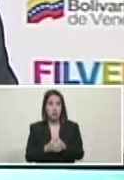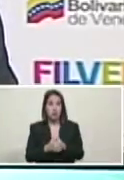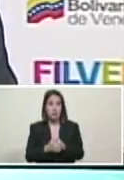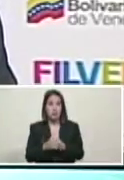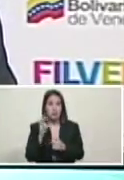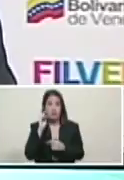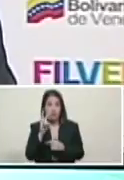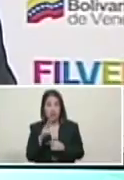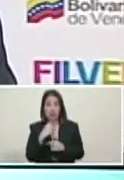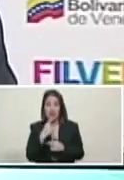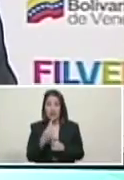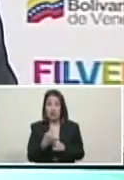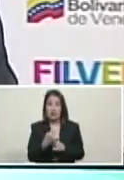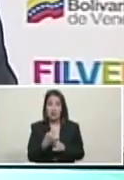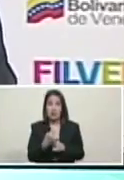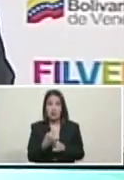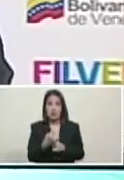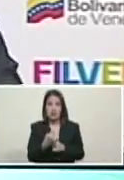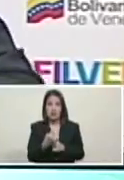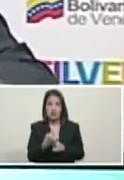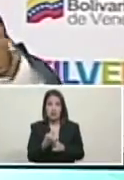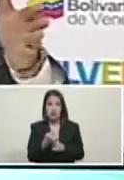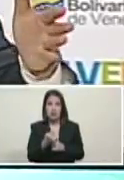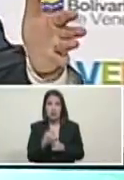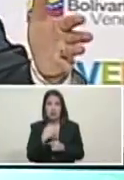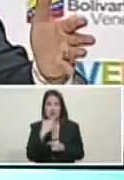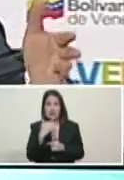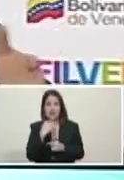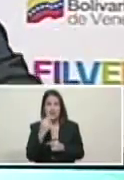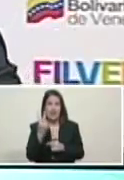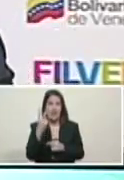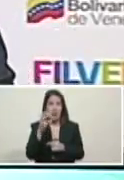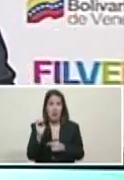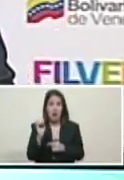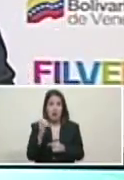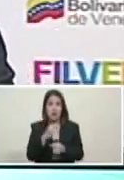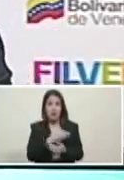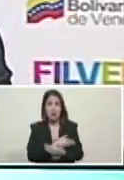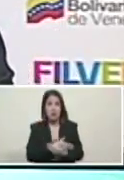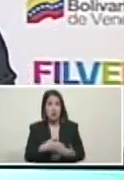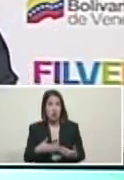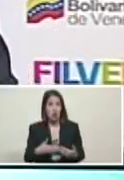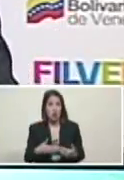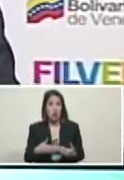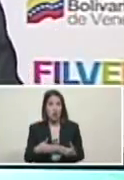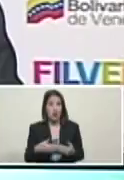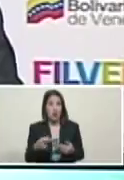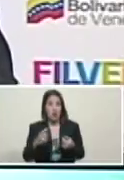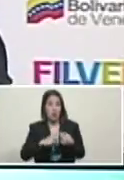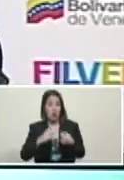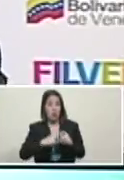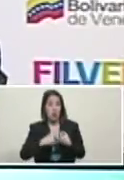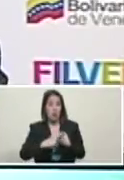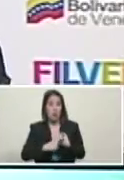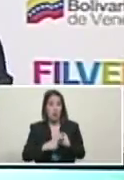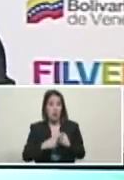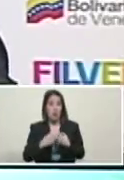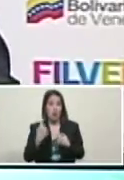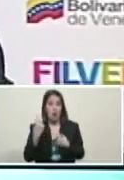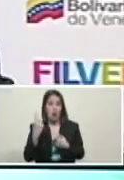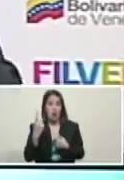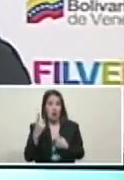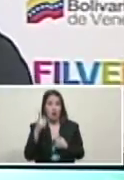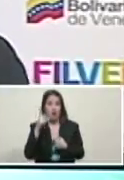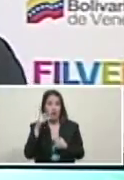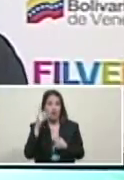Quiere decir que casi 20 millones de cuentas entre Facebook, Twitter y, sin lugar